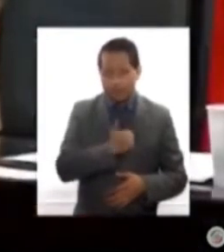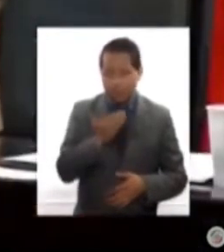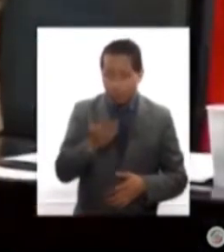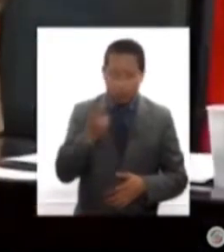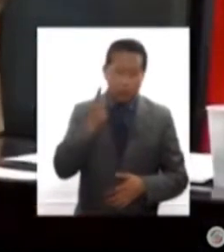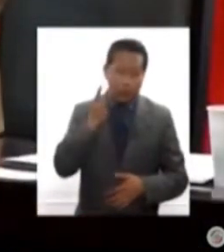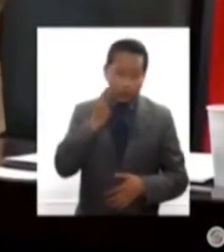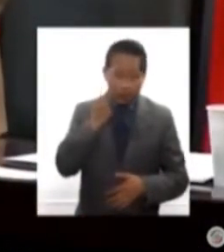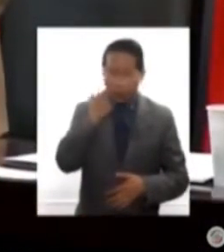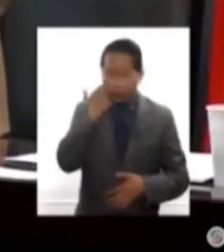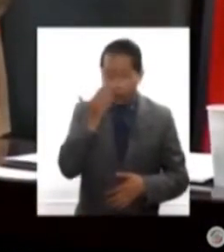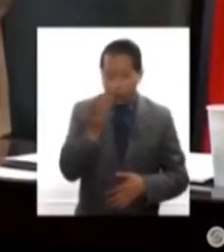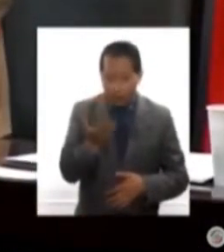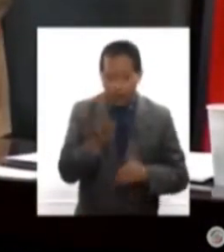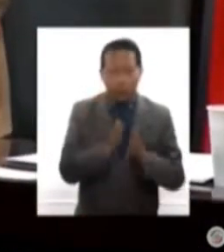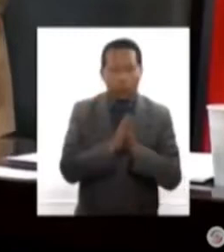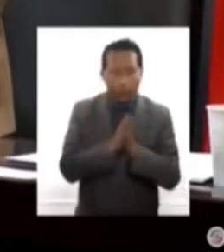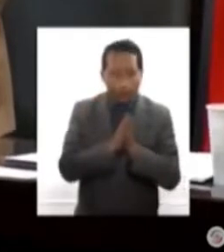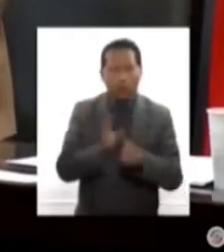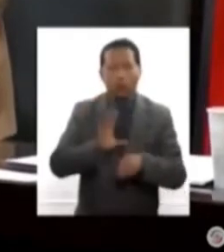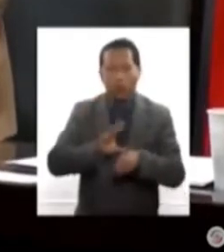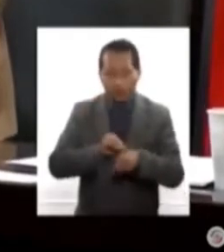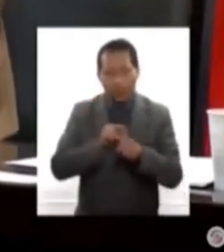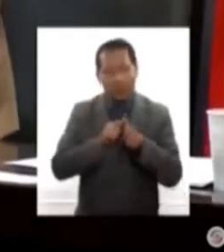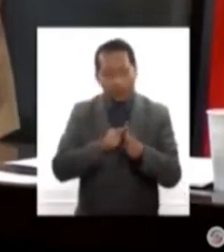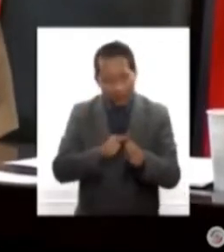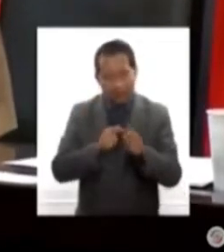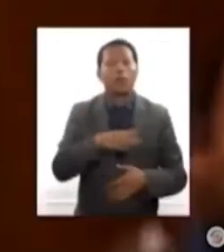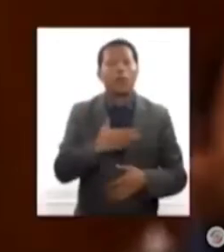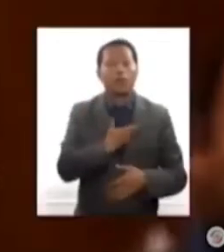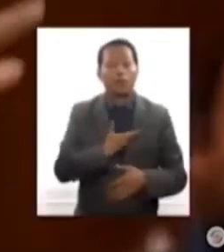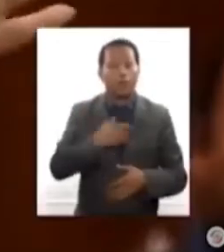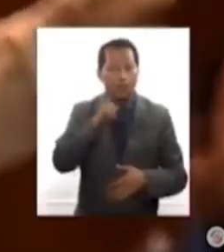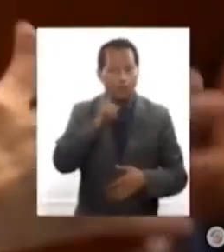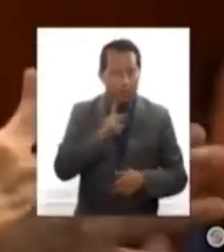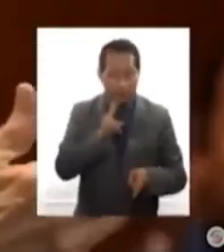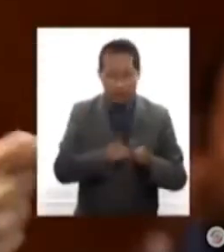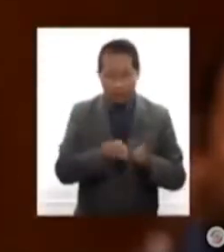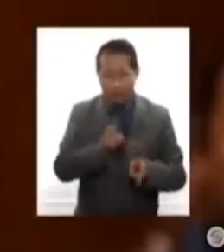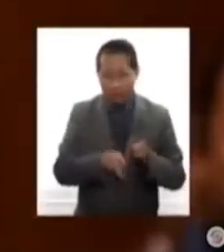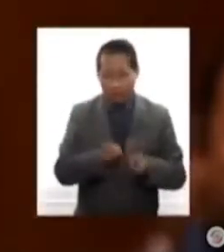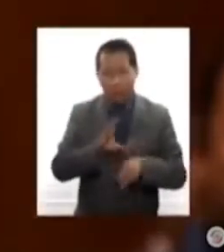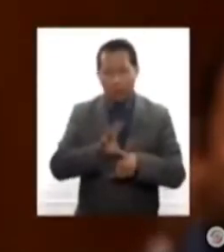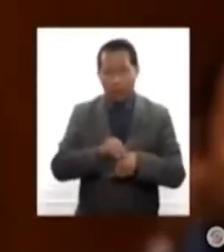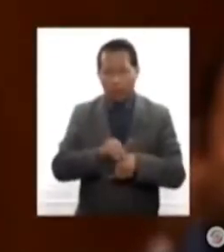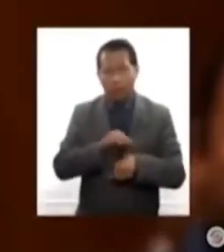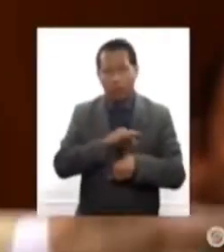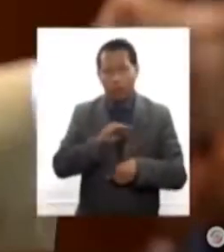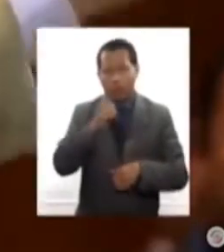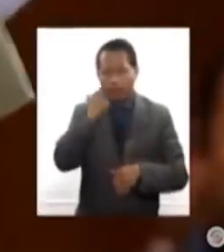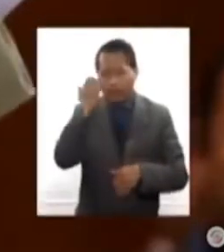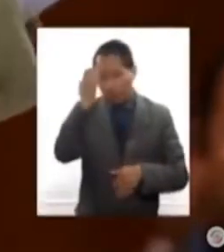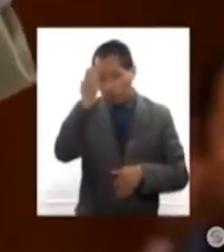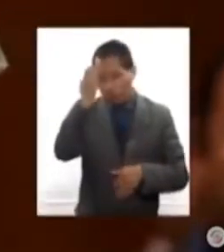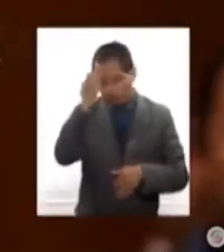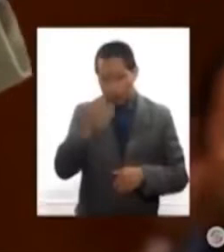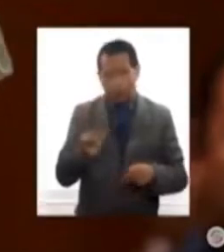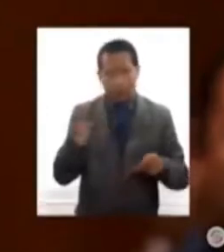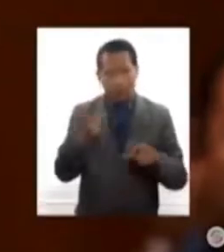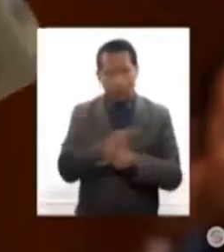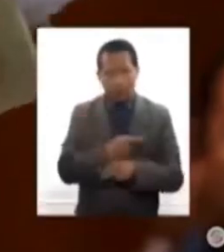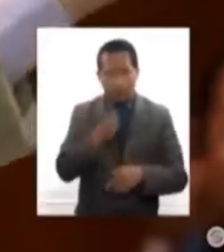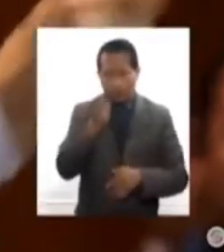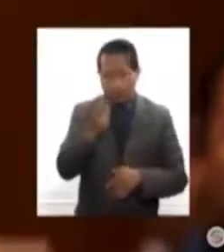impedir. Sin embargo, él tenía algún compromiso y